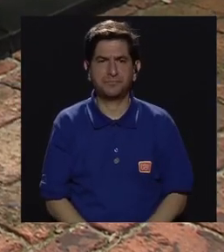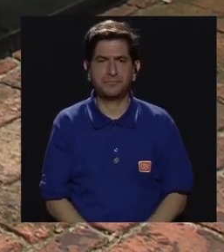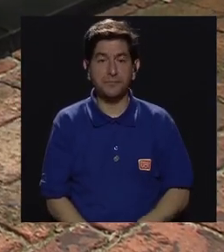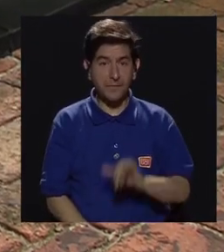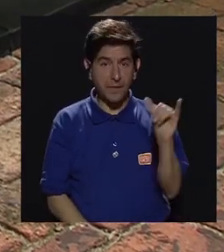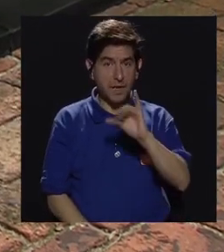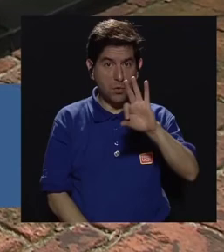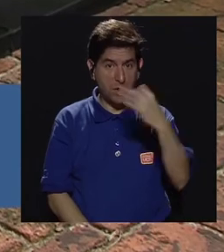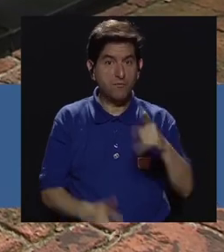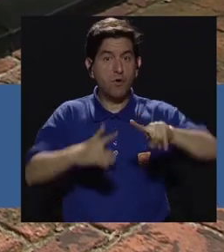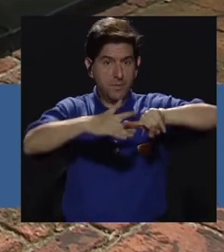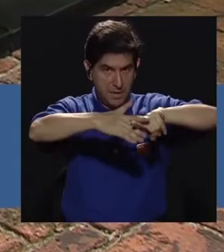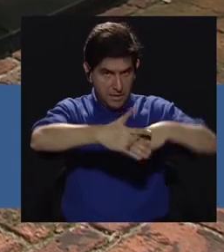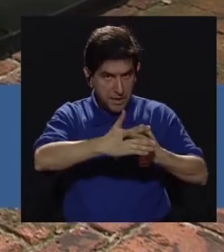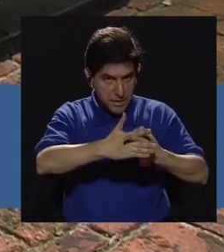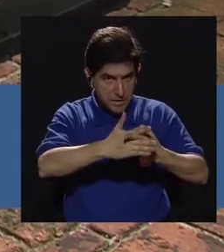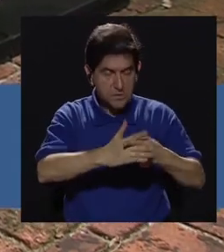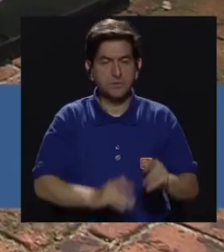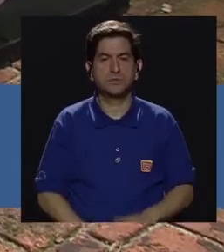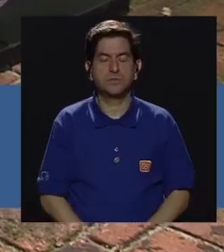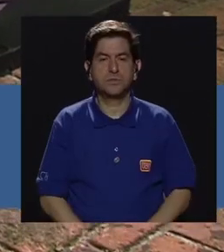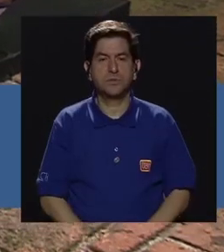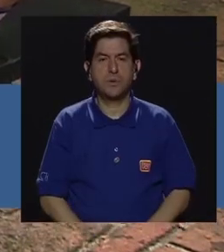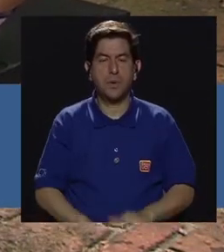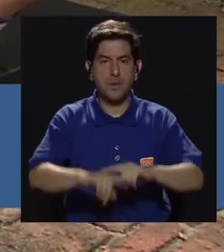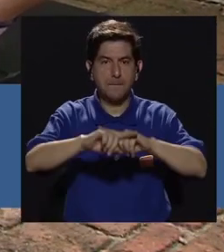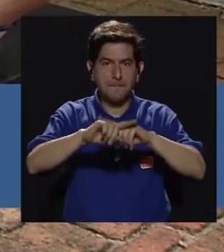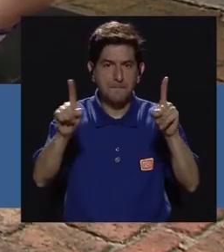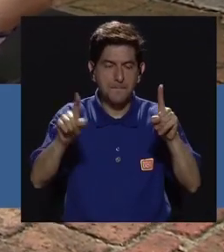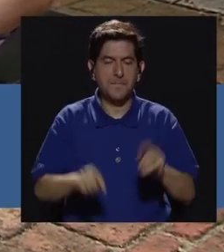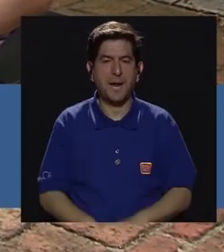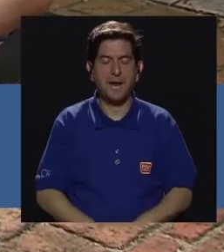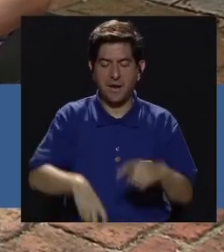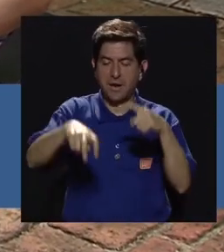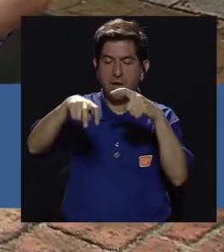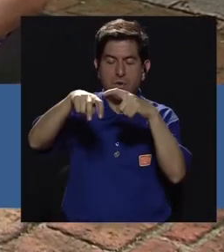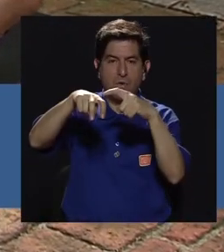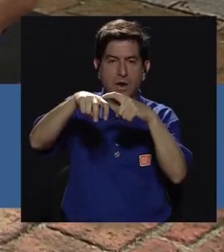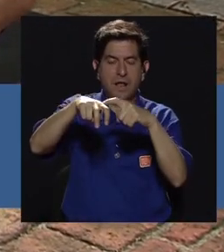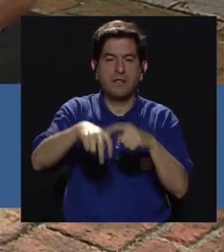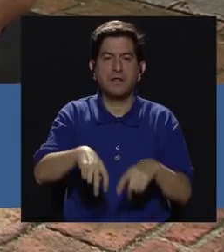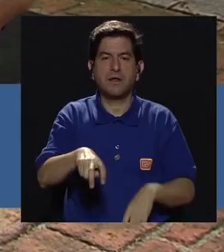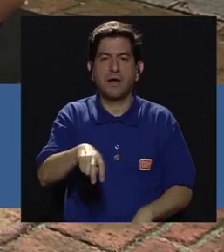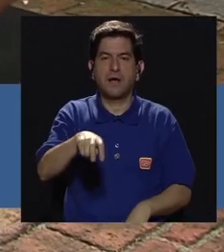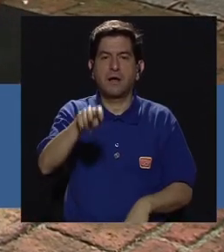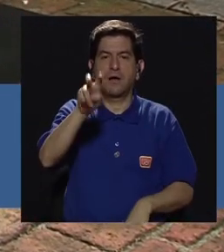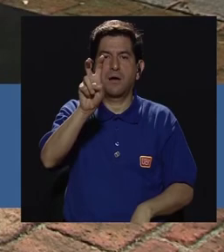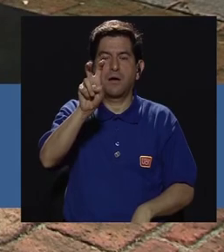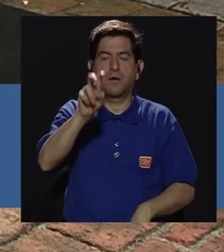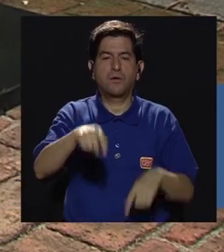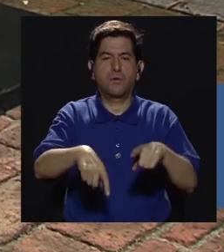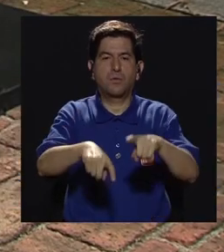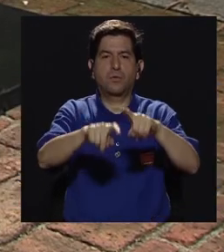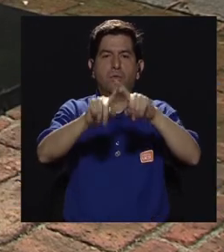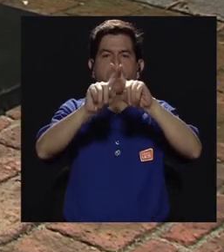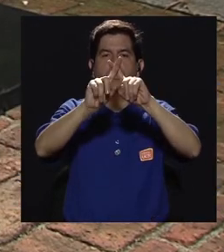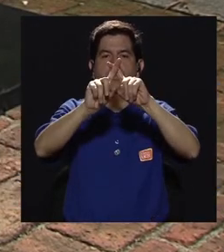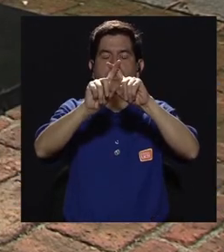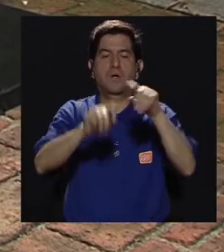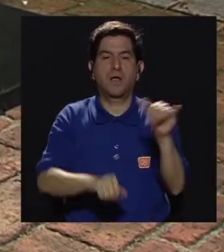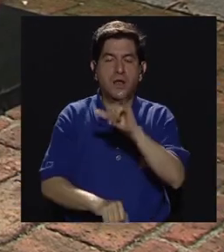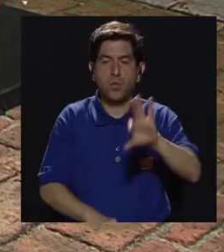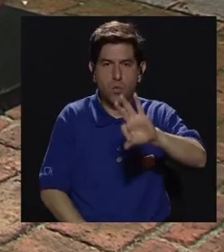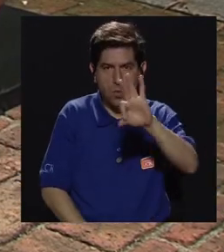posición inicial, con una flexión más amplia en la cadera, los pies elevados, y de igual forma